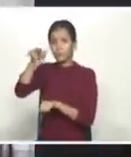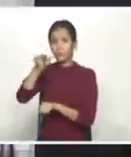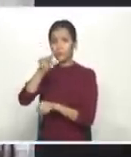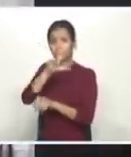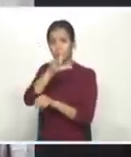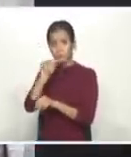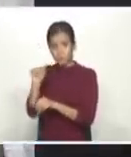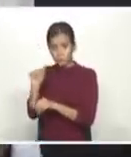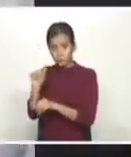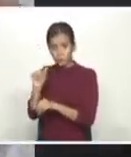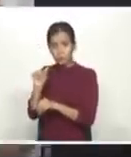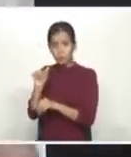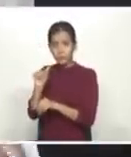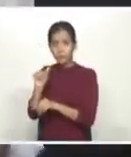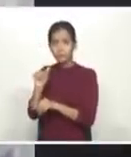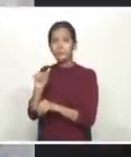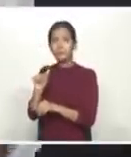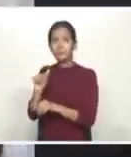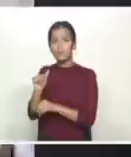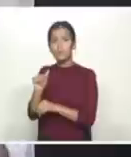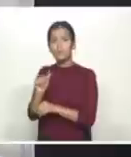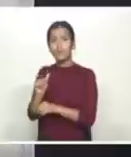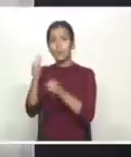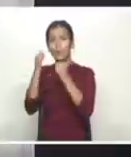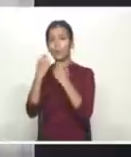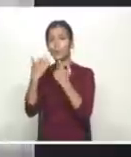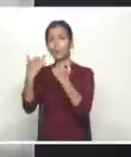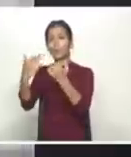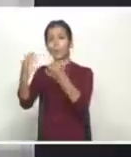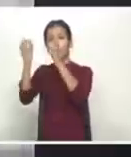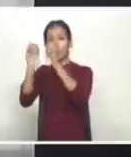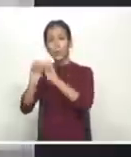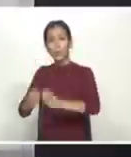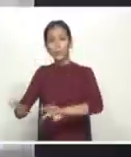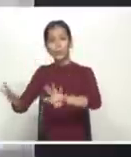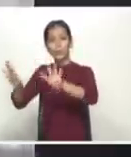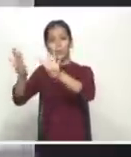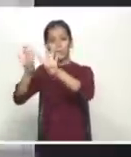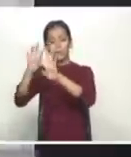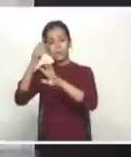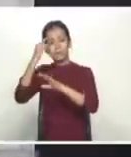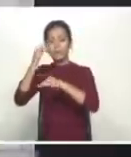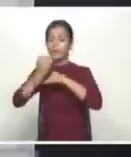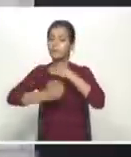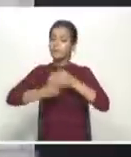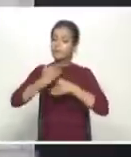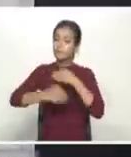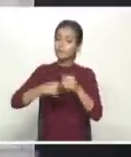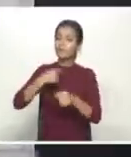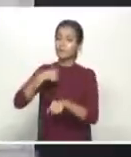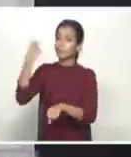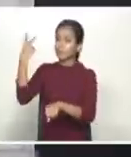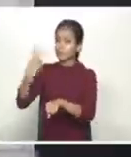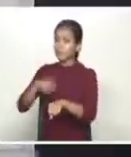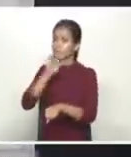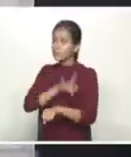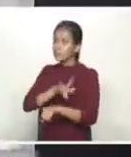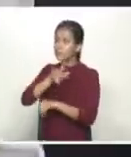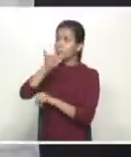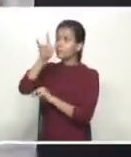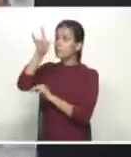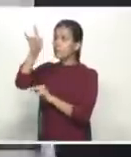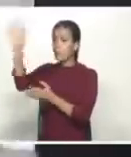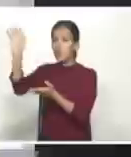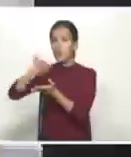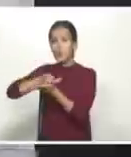general de Naciones Unidas para empezar a acelerar todo este proceso. Fuimos 2 veces a Nueva York con el